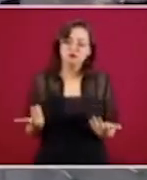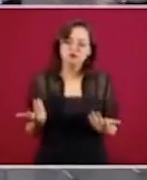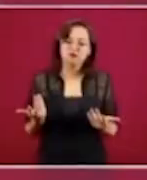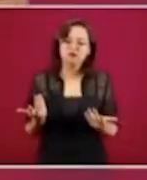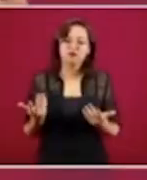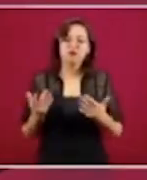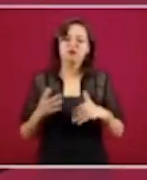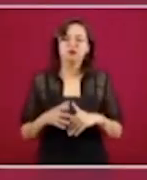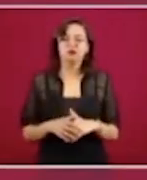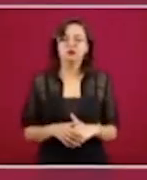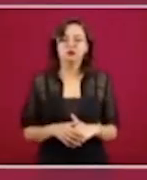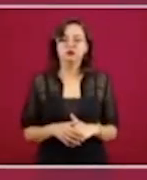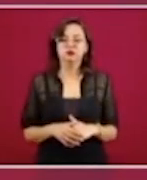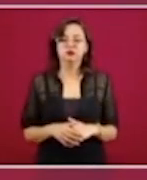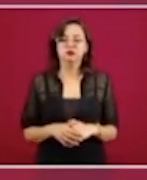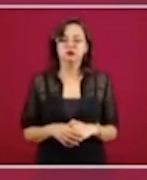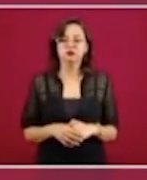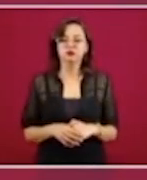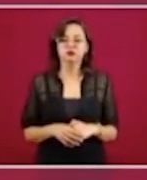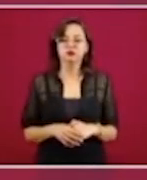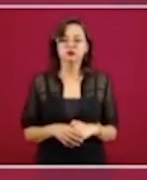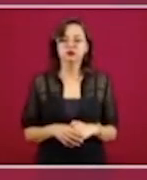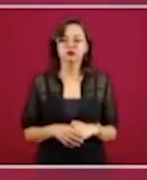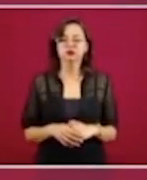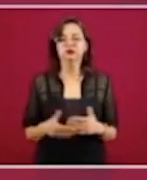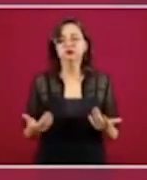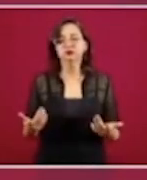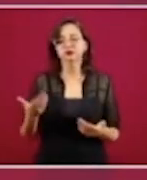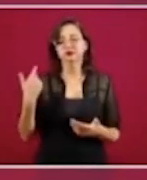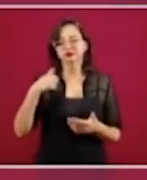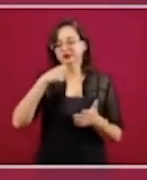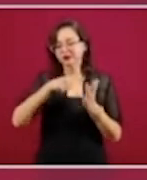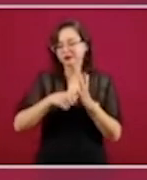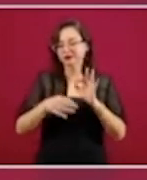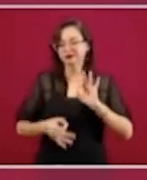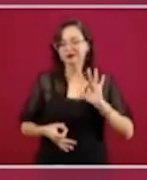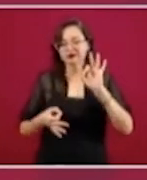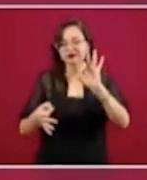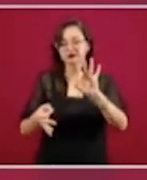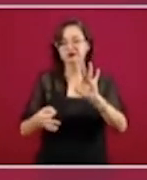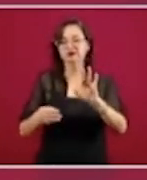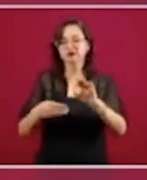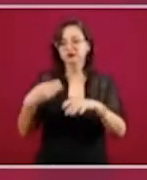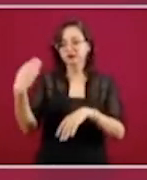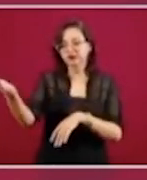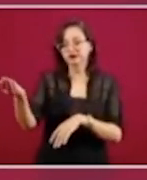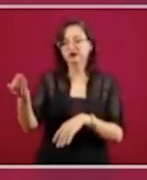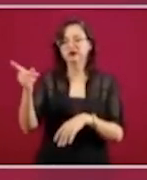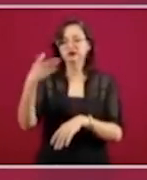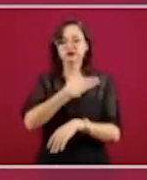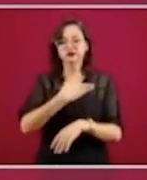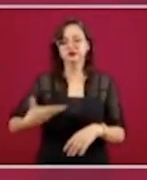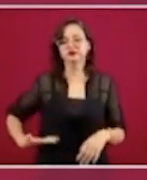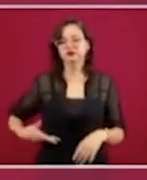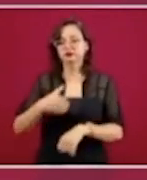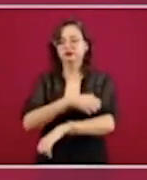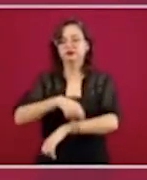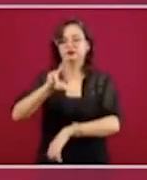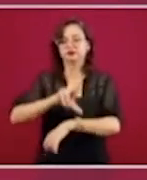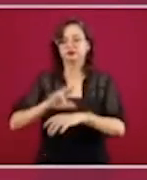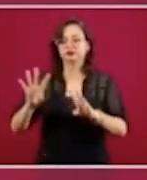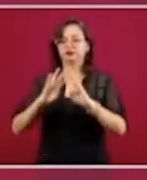cuando se dio a conocer que enviaba yo la carta al presidente del Consejo Coordinador